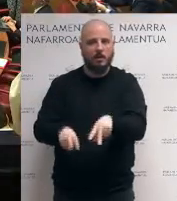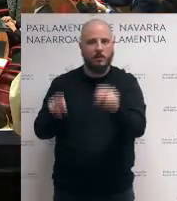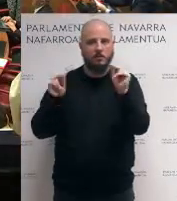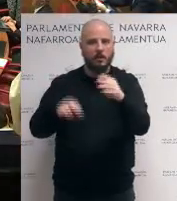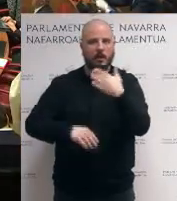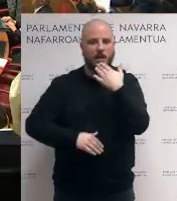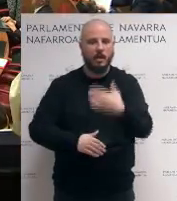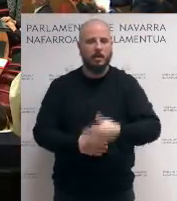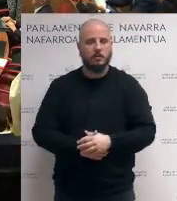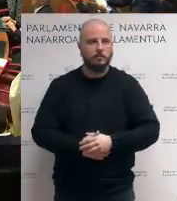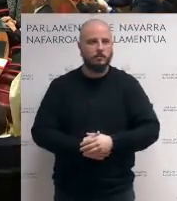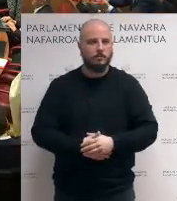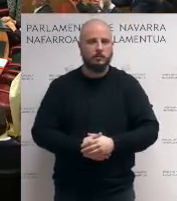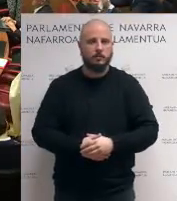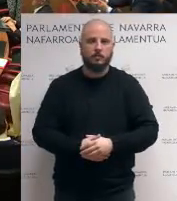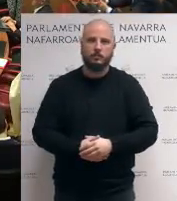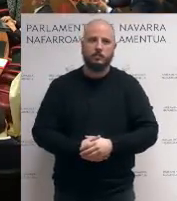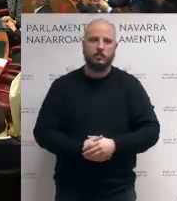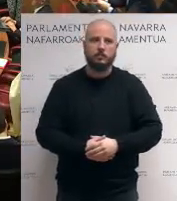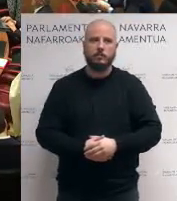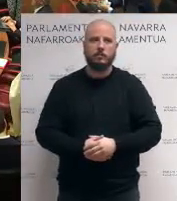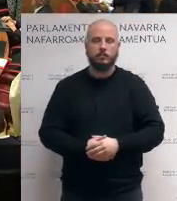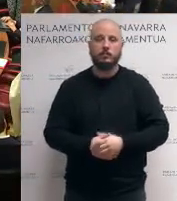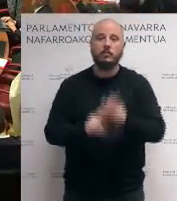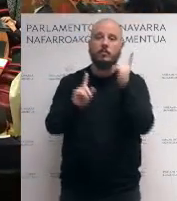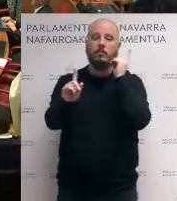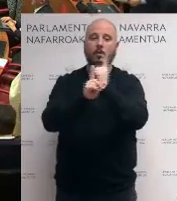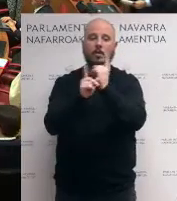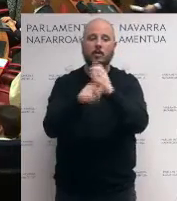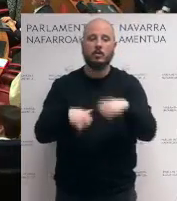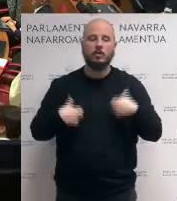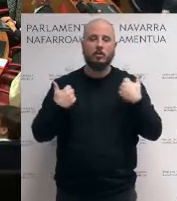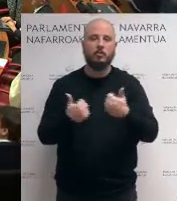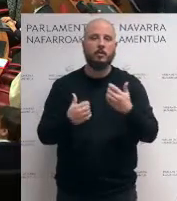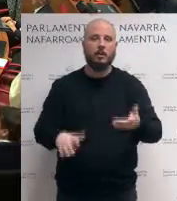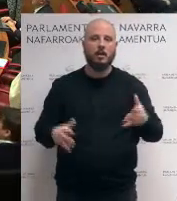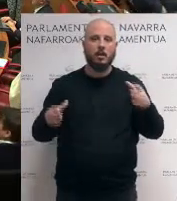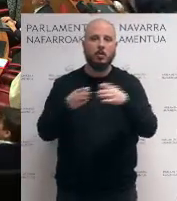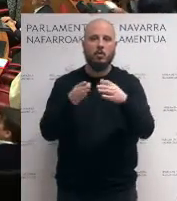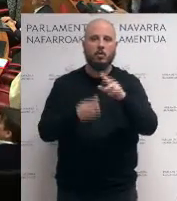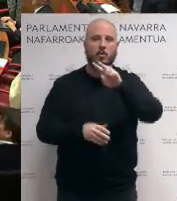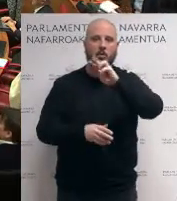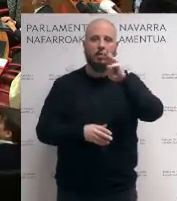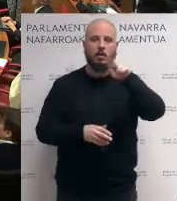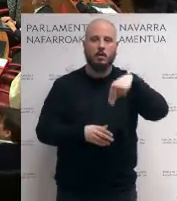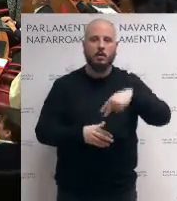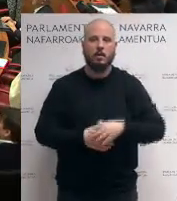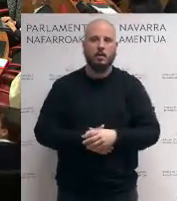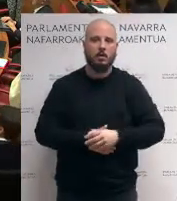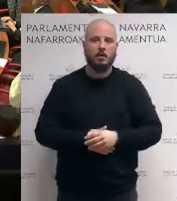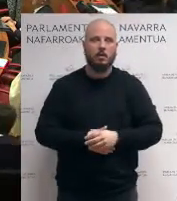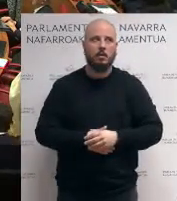Eskerrik asko, Regules Álvarez Andrea. Turnos en contra, comenzando por el Grupo Parlamentario Unión del Pueblo Navarro.